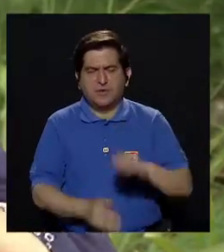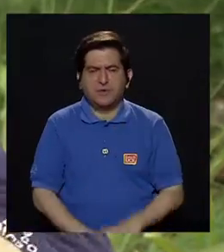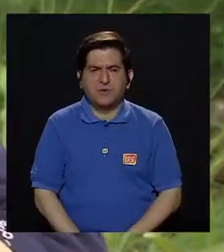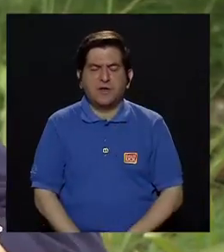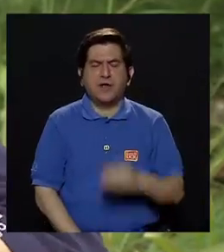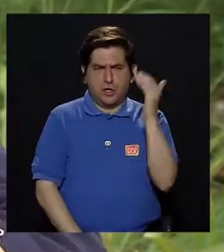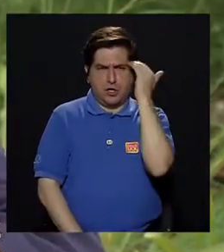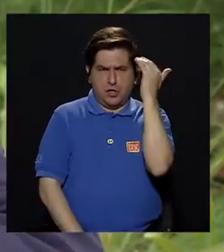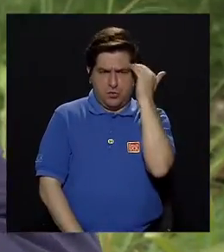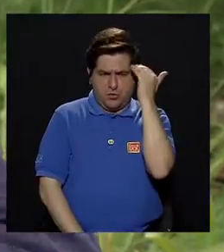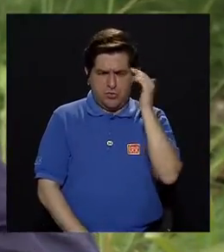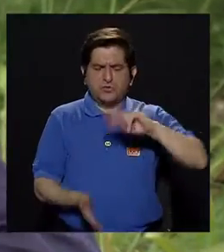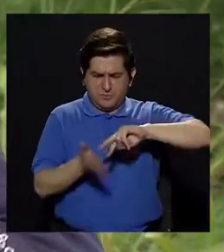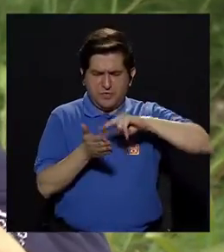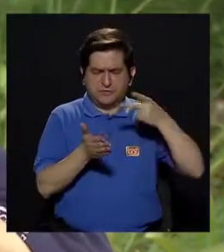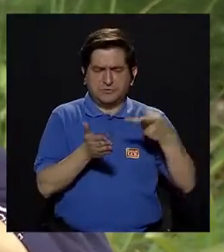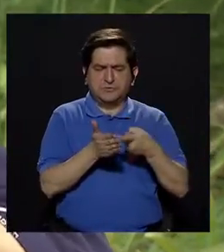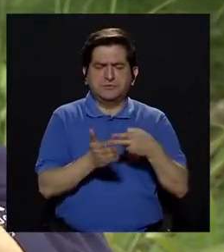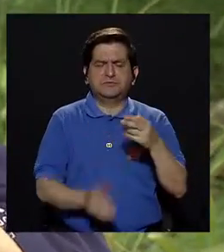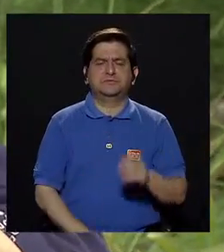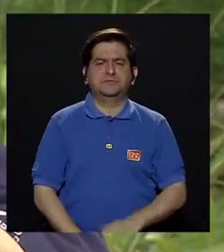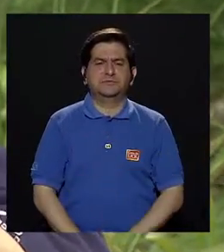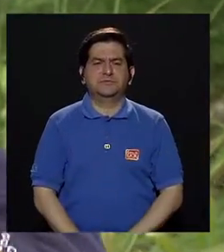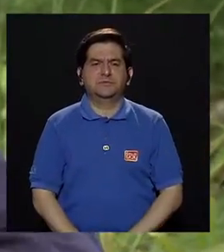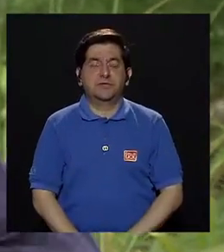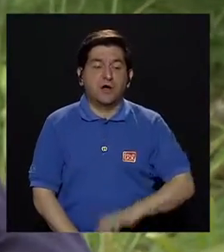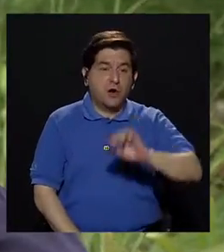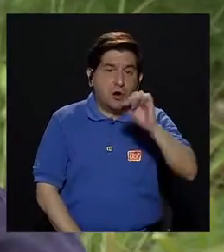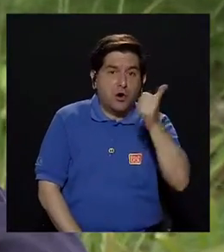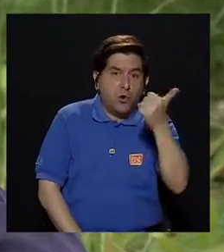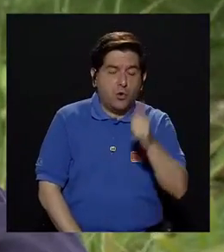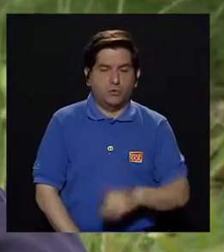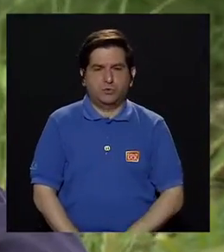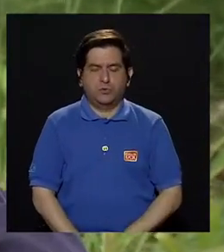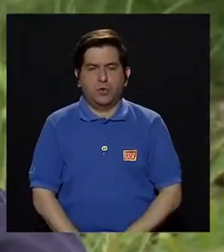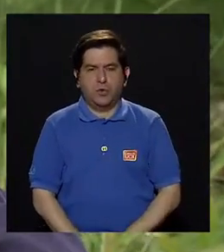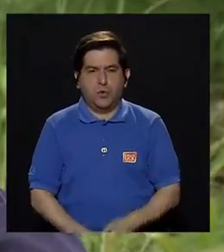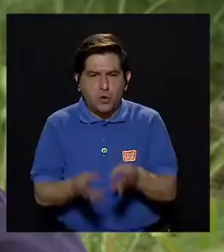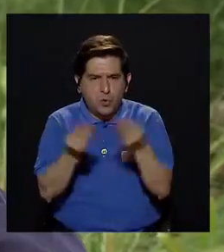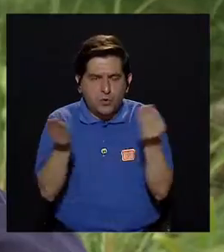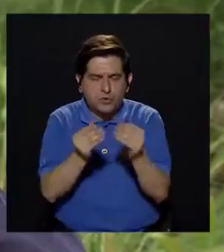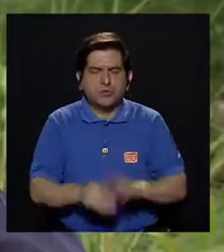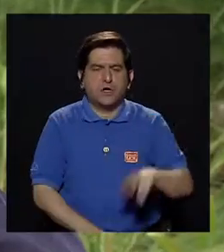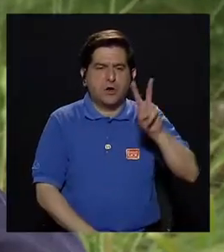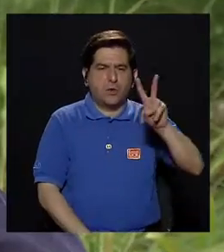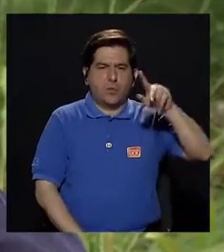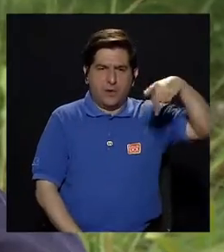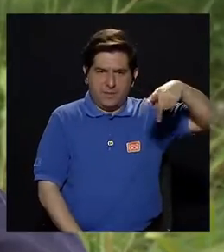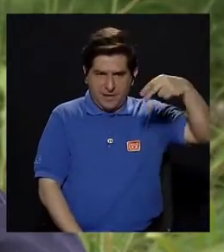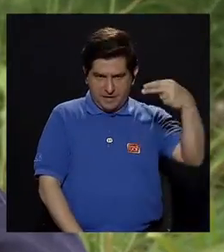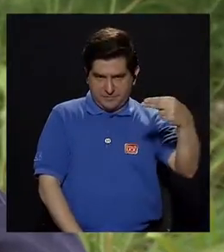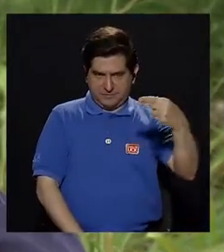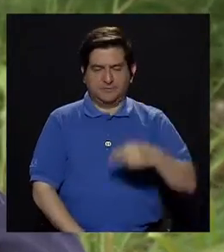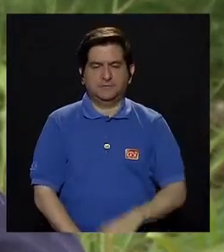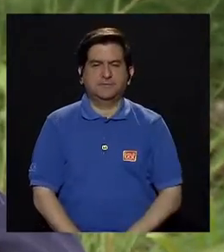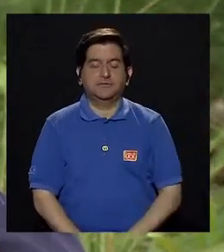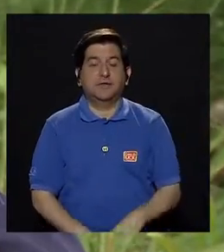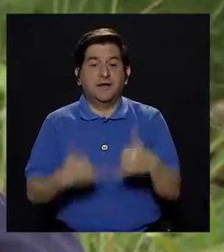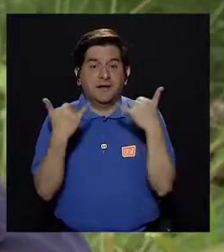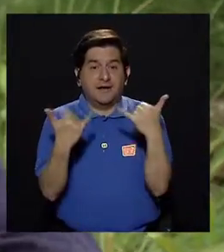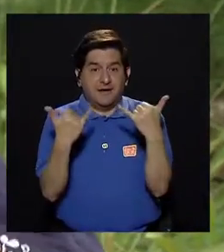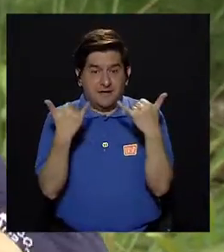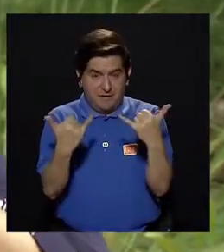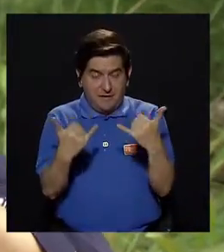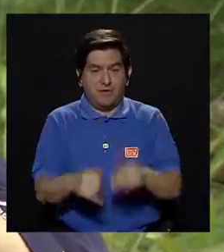tenga uno un conocimiento general de qué se trata. Otra, como dijimos, que se produce por el virus de papiloma humano, ¿verdad?